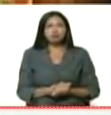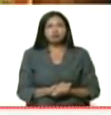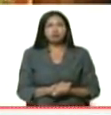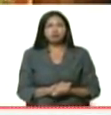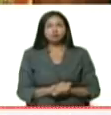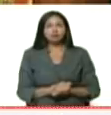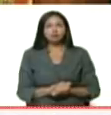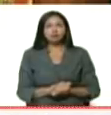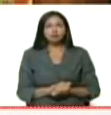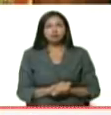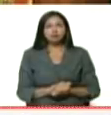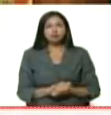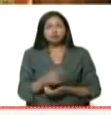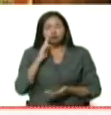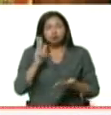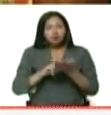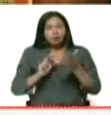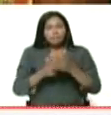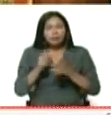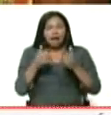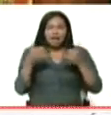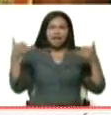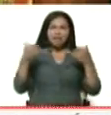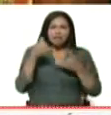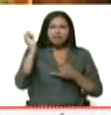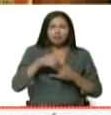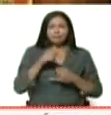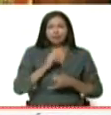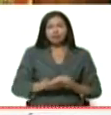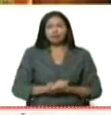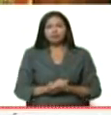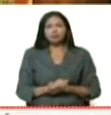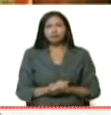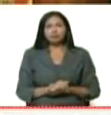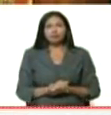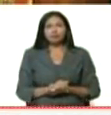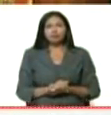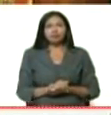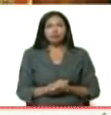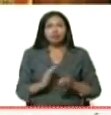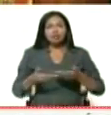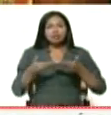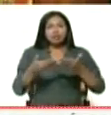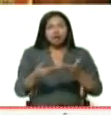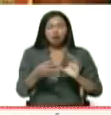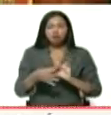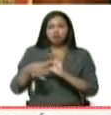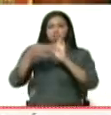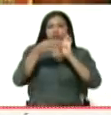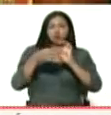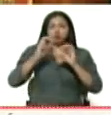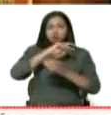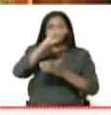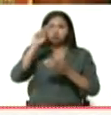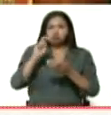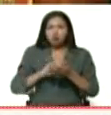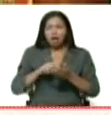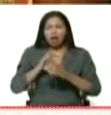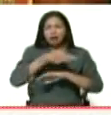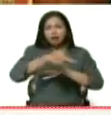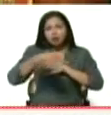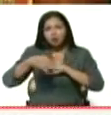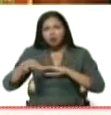He ratificado la línea de entregar en alianza nacional